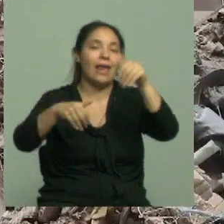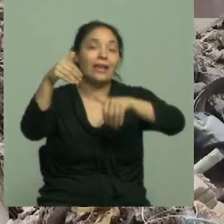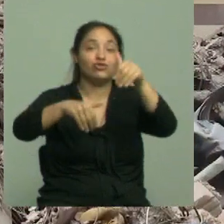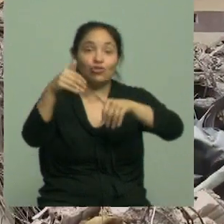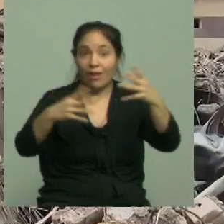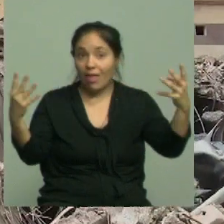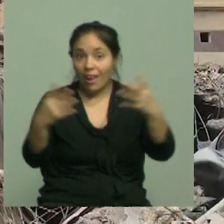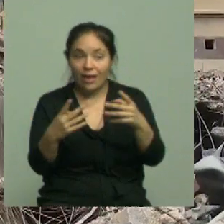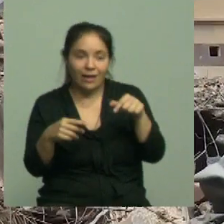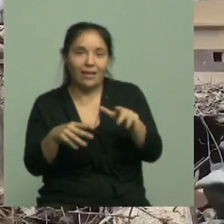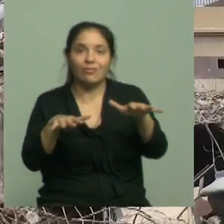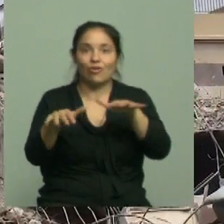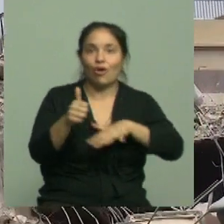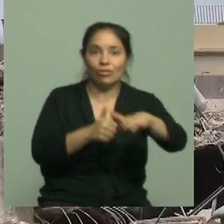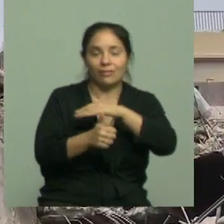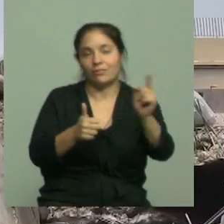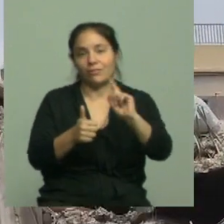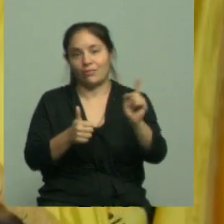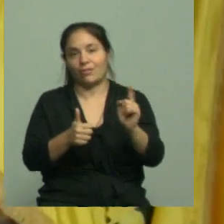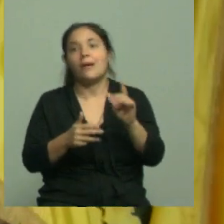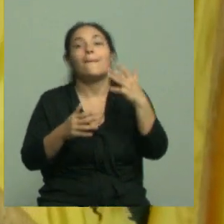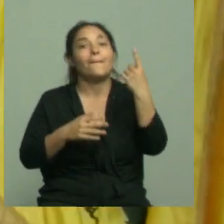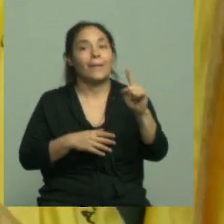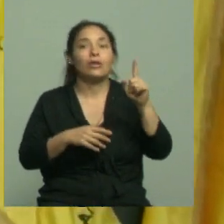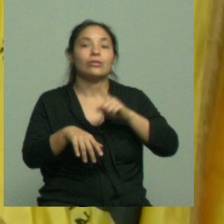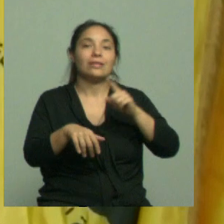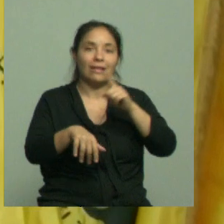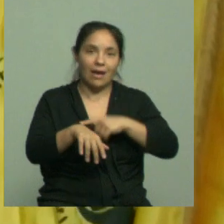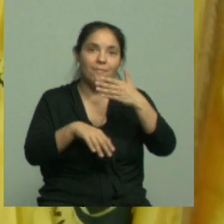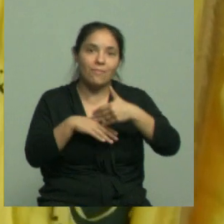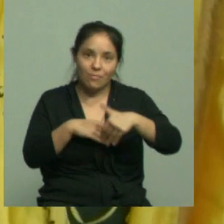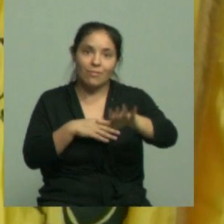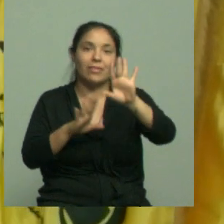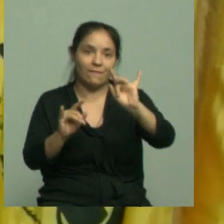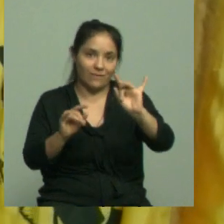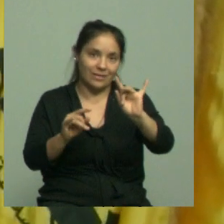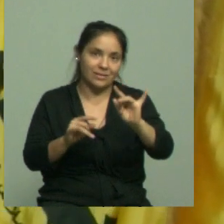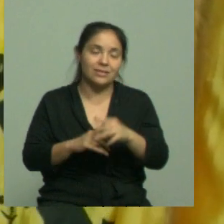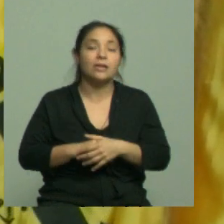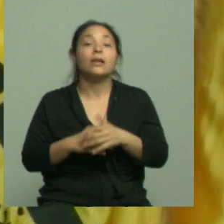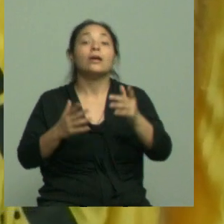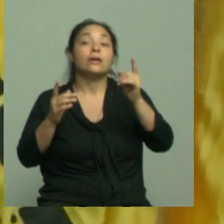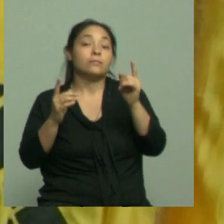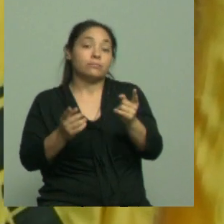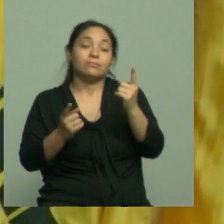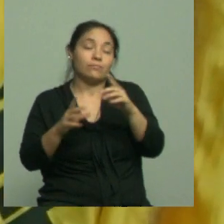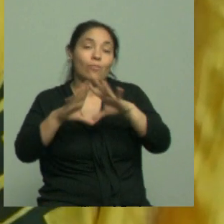situación legal de Netanyahu en Israel va a ser difícil, en el exterior ya lo es, básicamente por